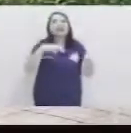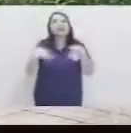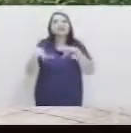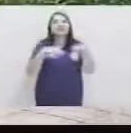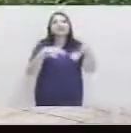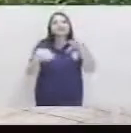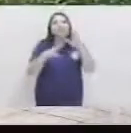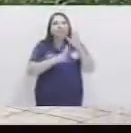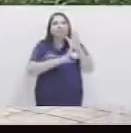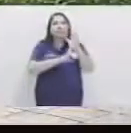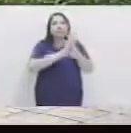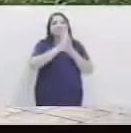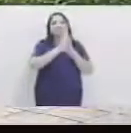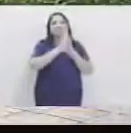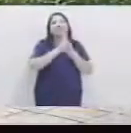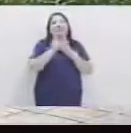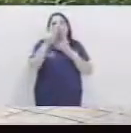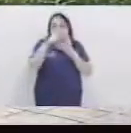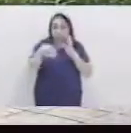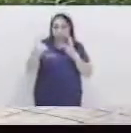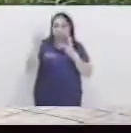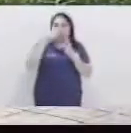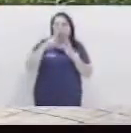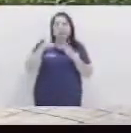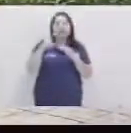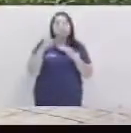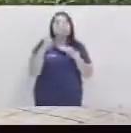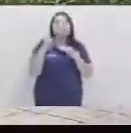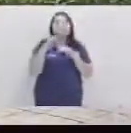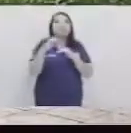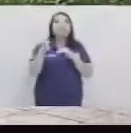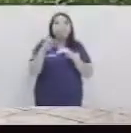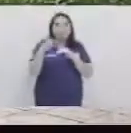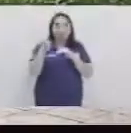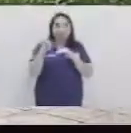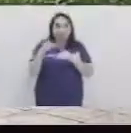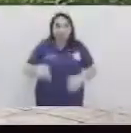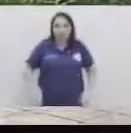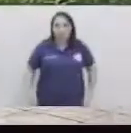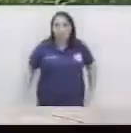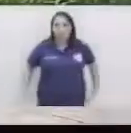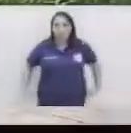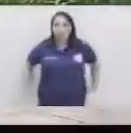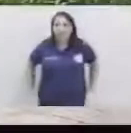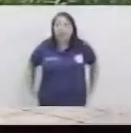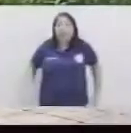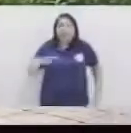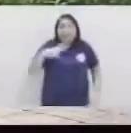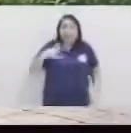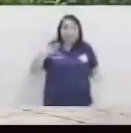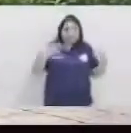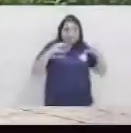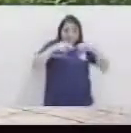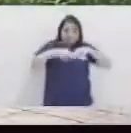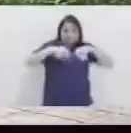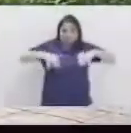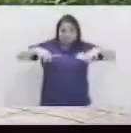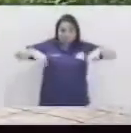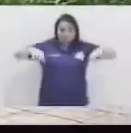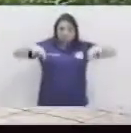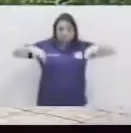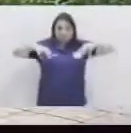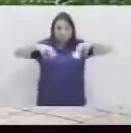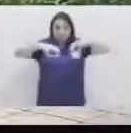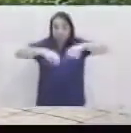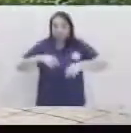desarrollada para el primer ciclo de primaria. Entonces vamos a iniciar. Yo coloqué aquí mi pista de obstáculos.